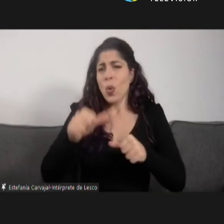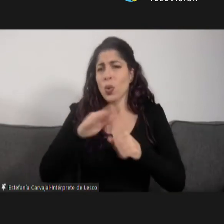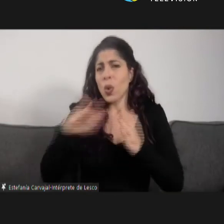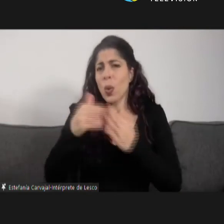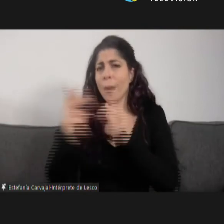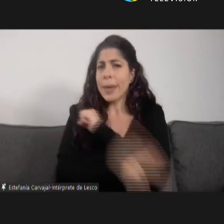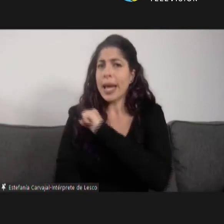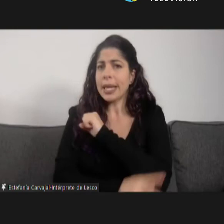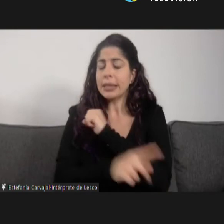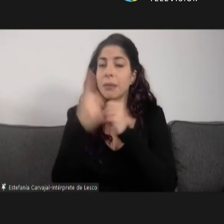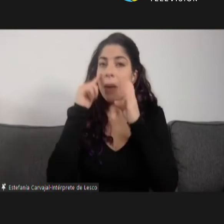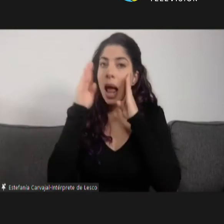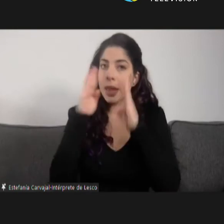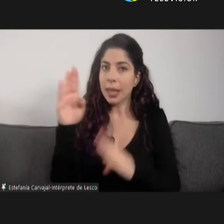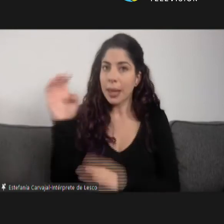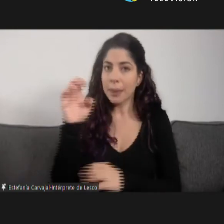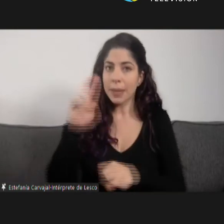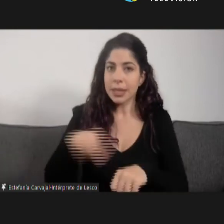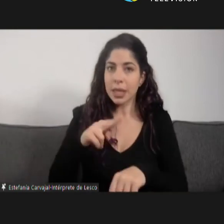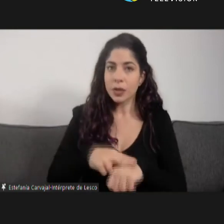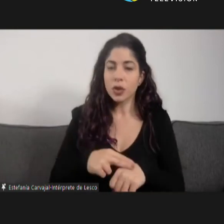atender esta emergencia nacional.